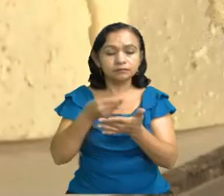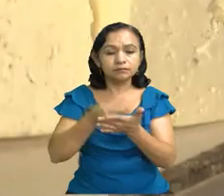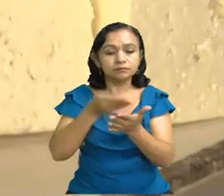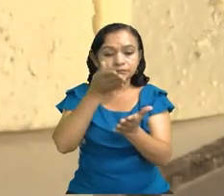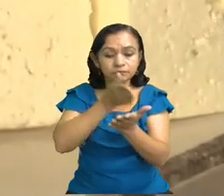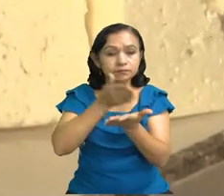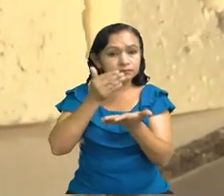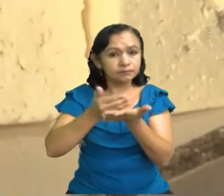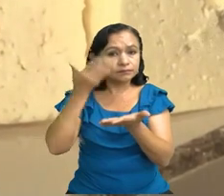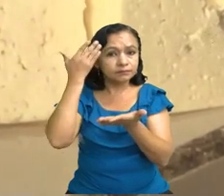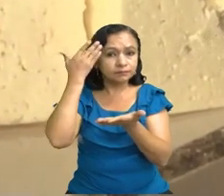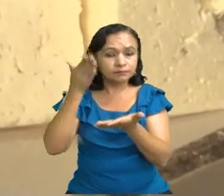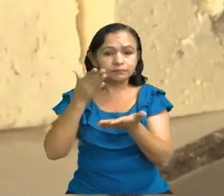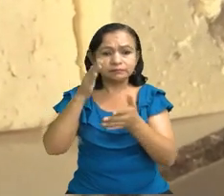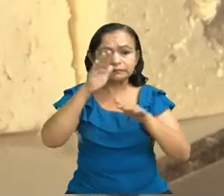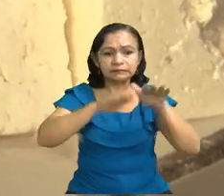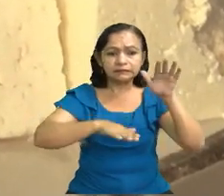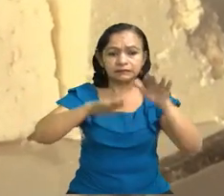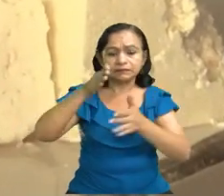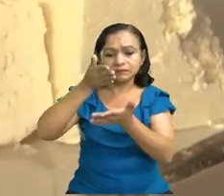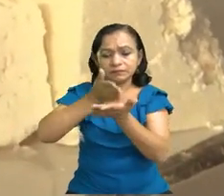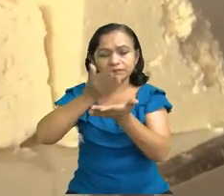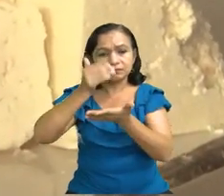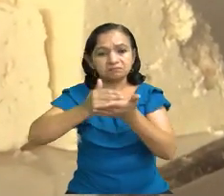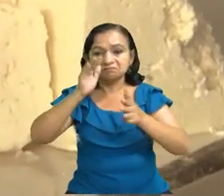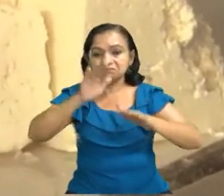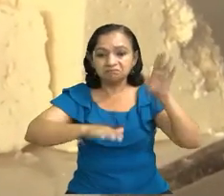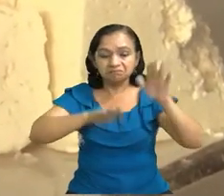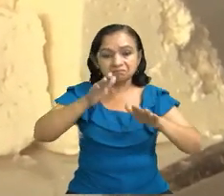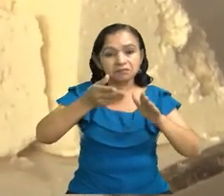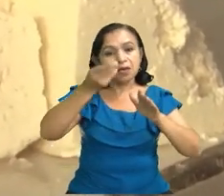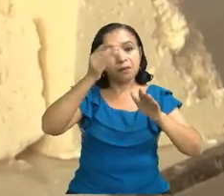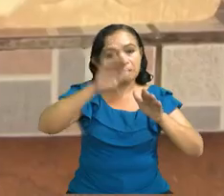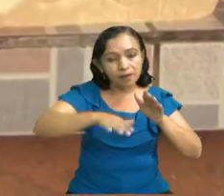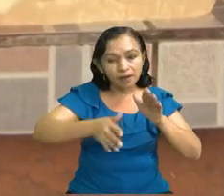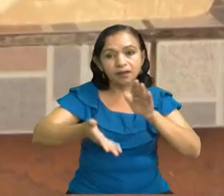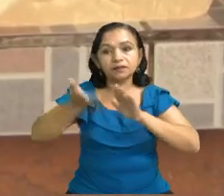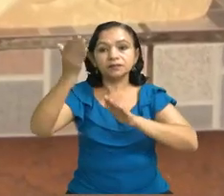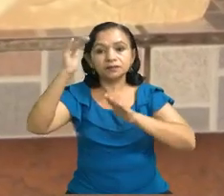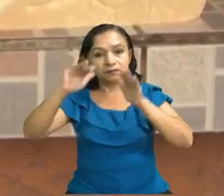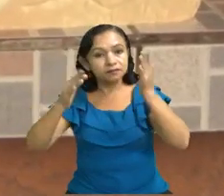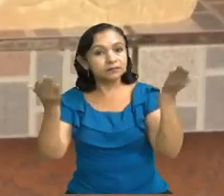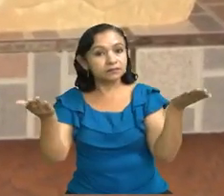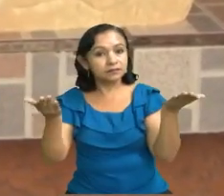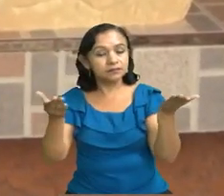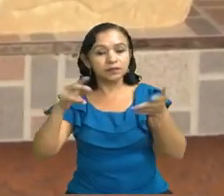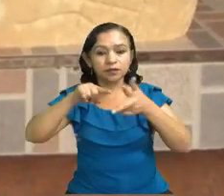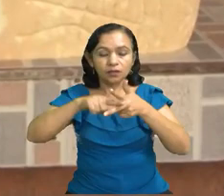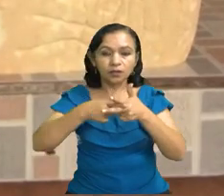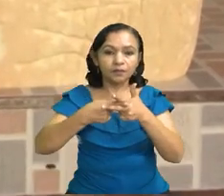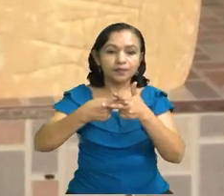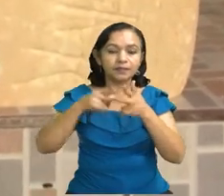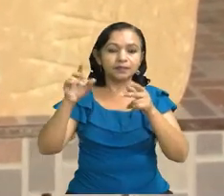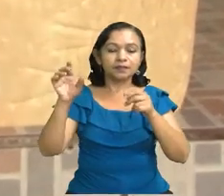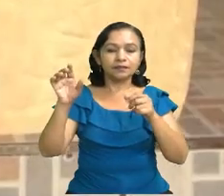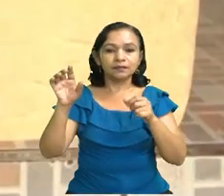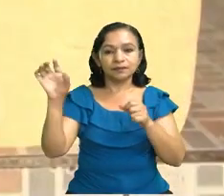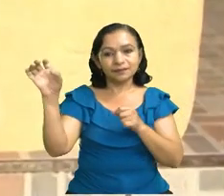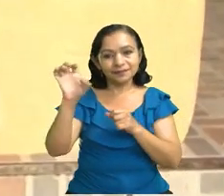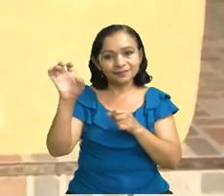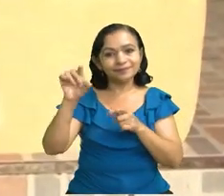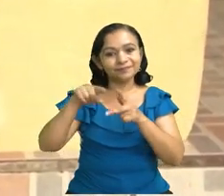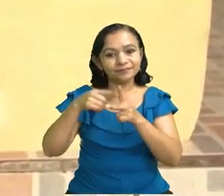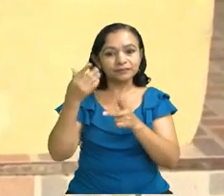queso, que es inestable el precio del queso en la temporada de verano. Cuando ya comienza enero,